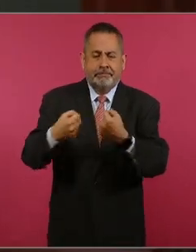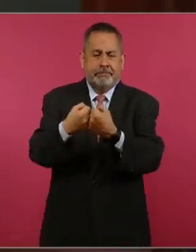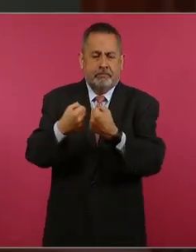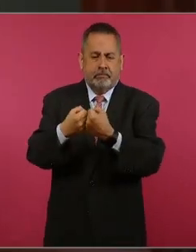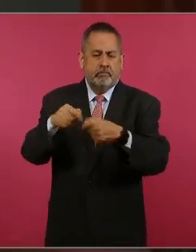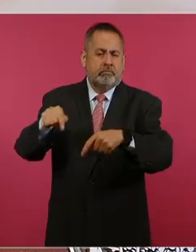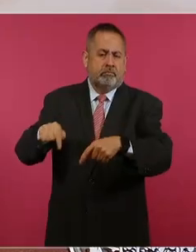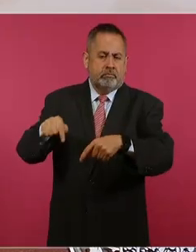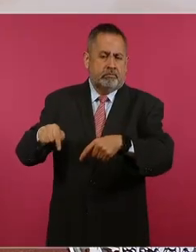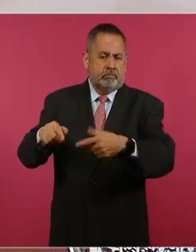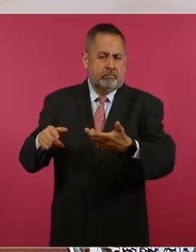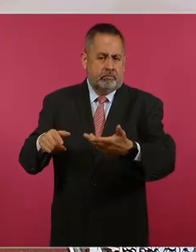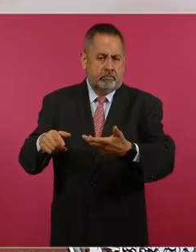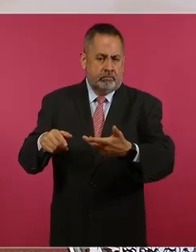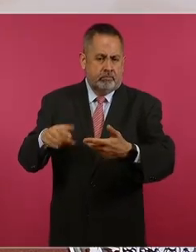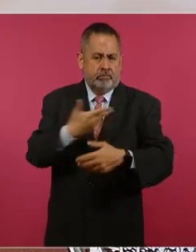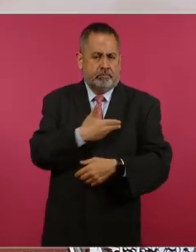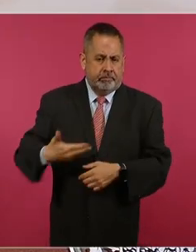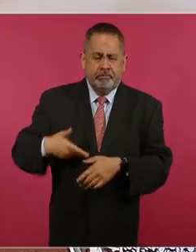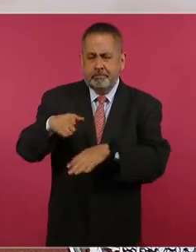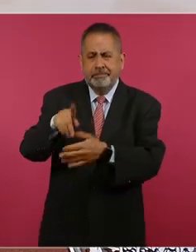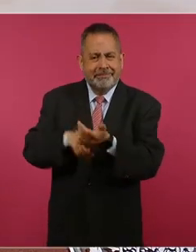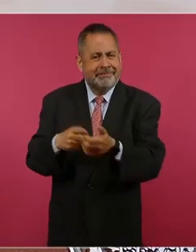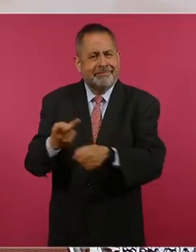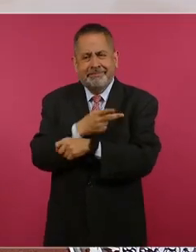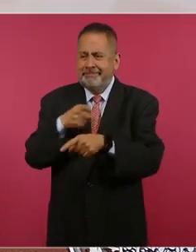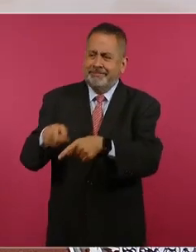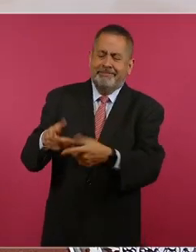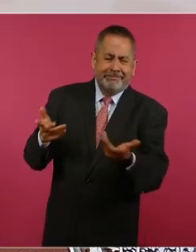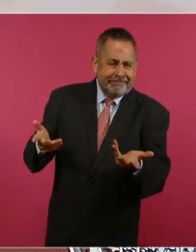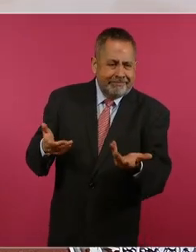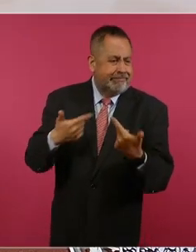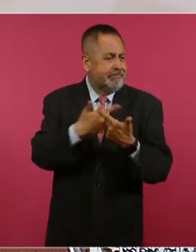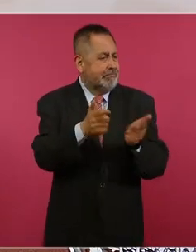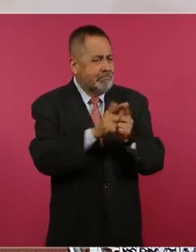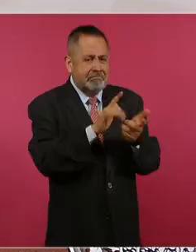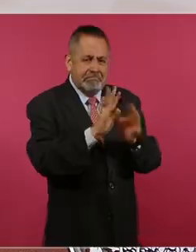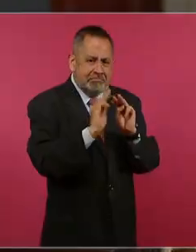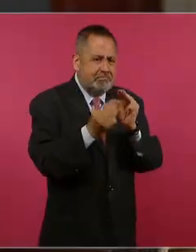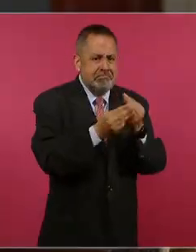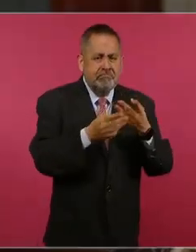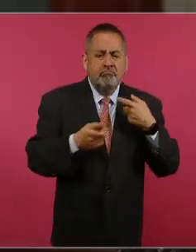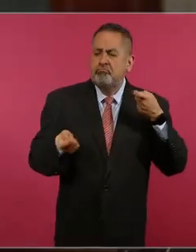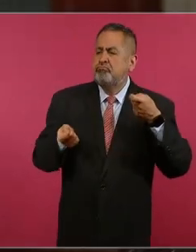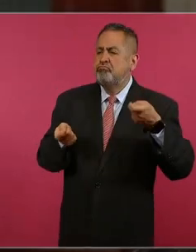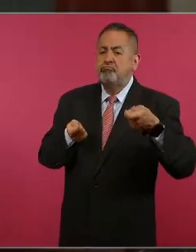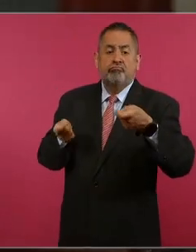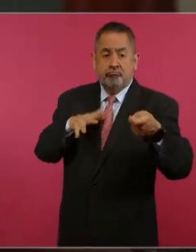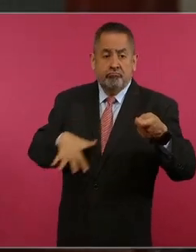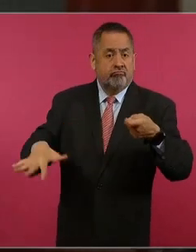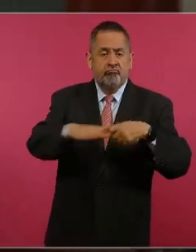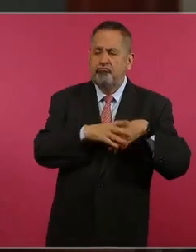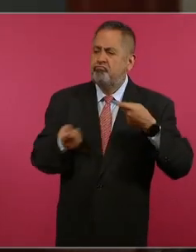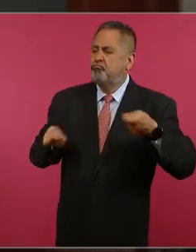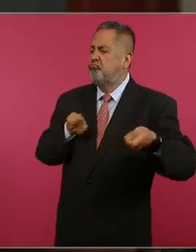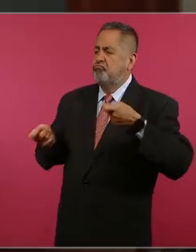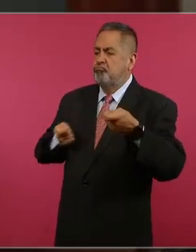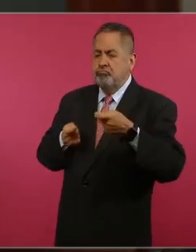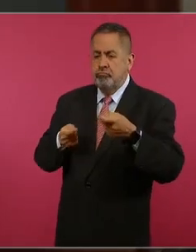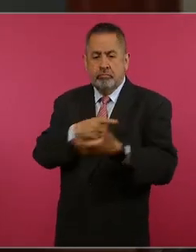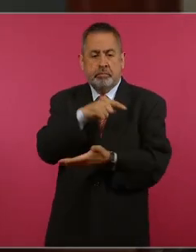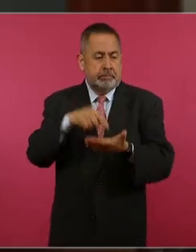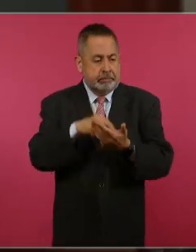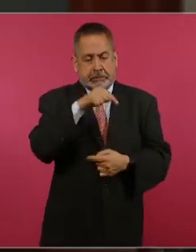en la frontera, presidente, sobre todo estos grupos delincuenciales que tienen el control total de